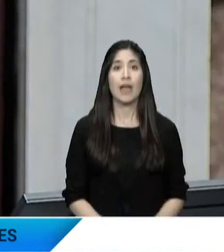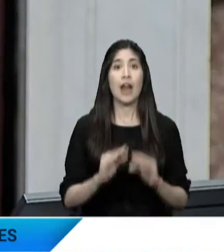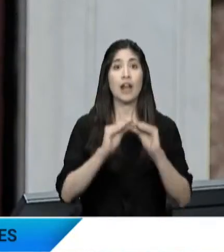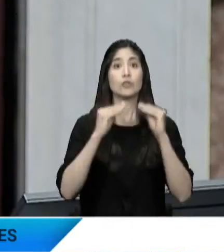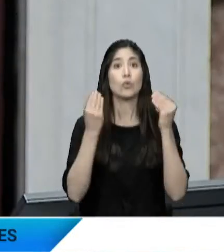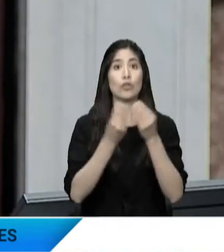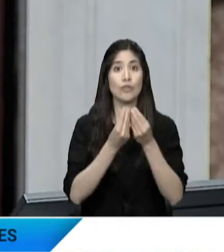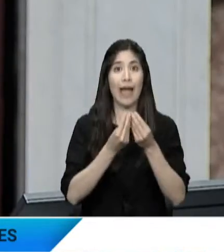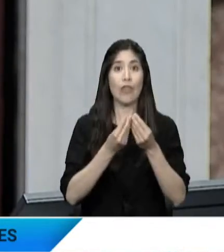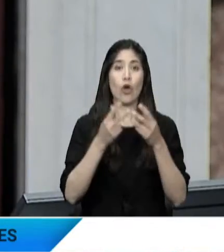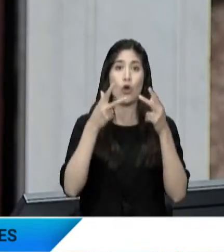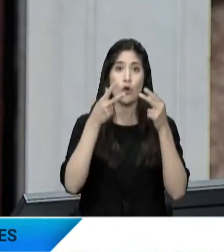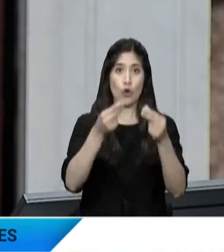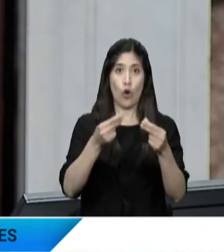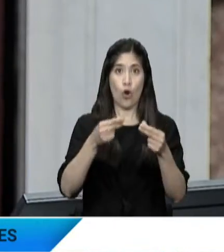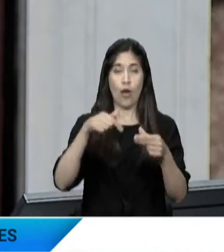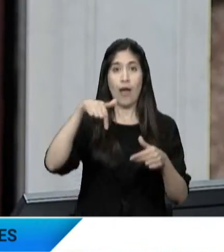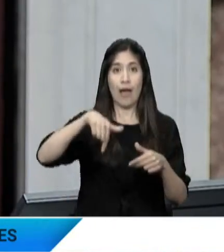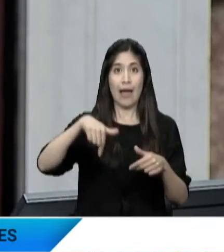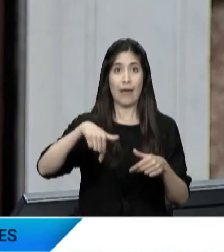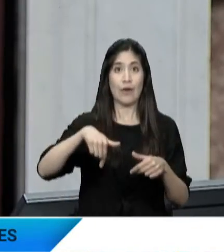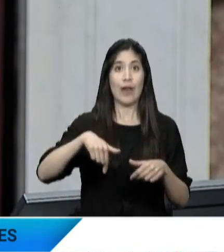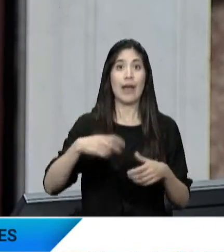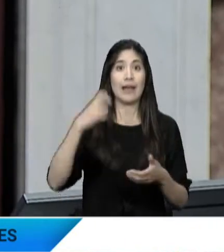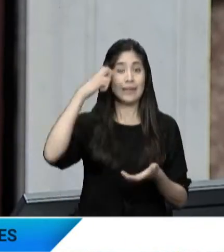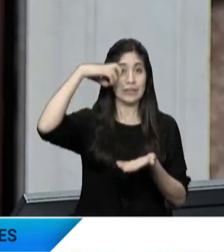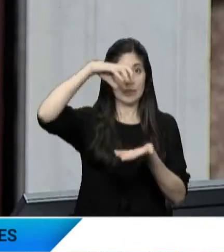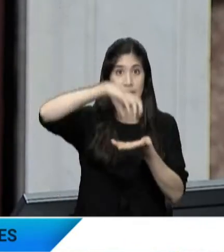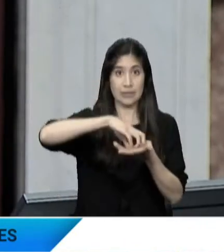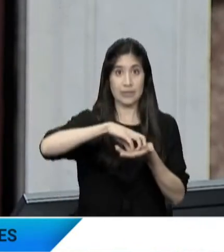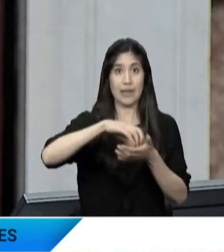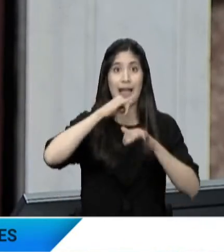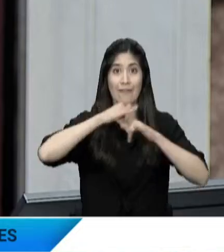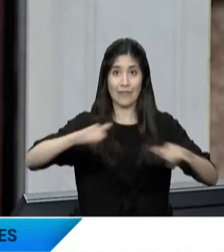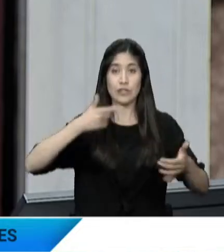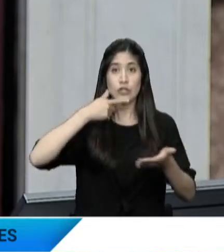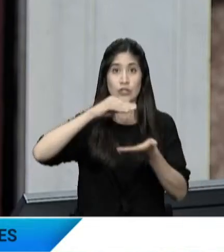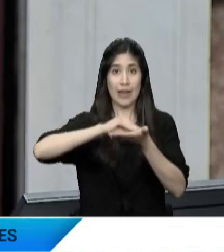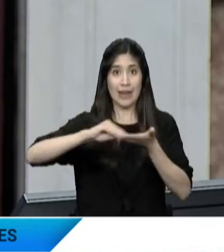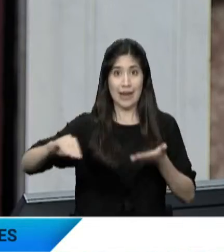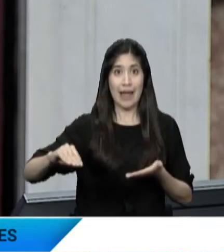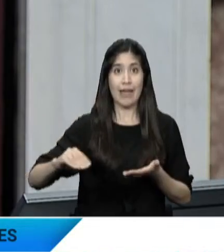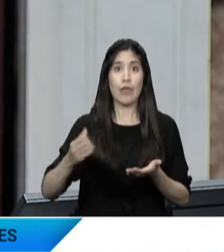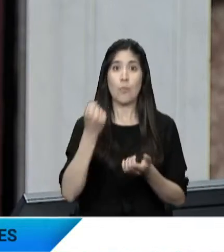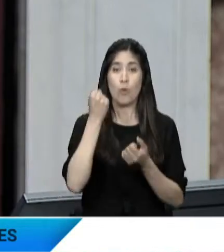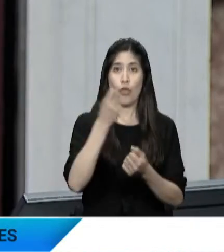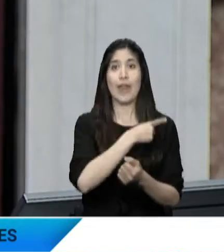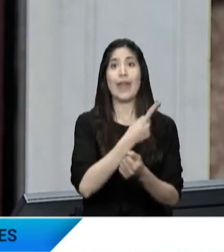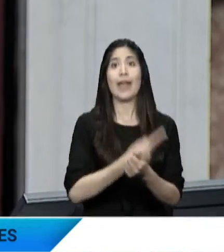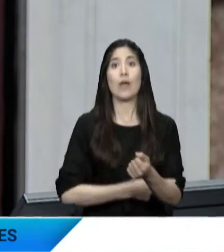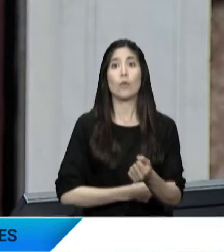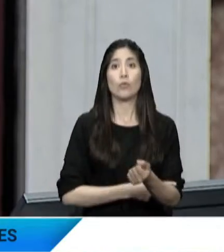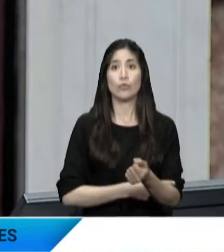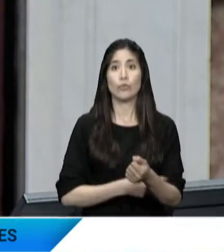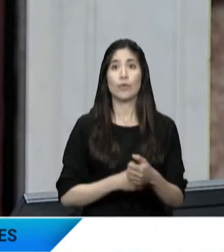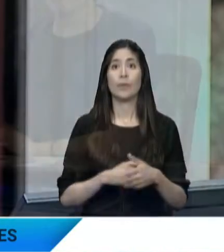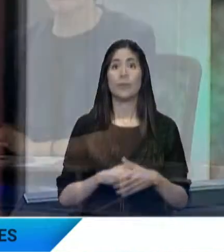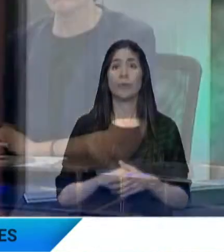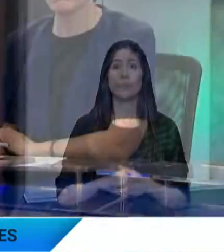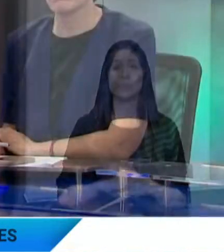Resulta negativo. Se comunicará al Honorable Senado y al Poder Ejecutivo.